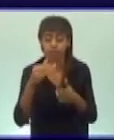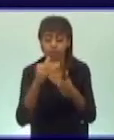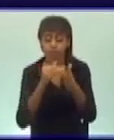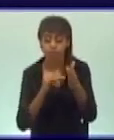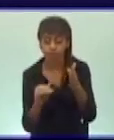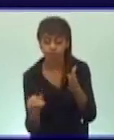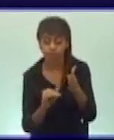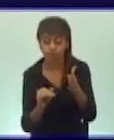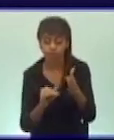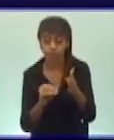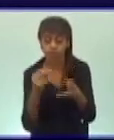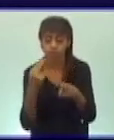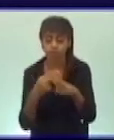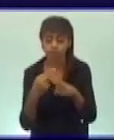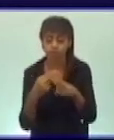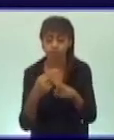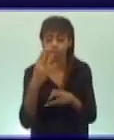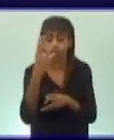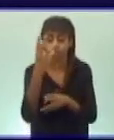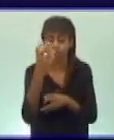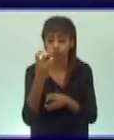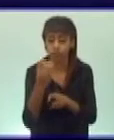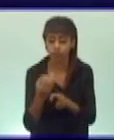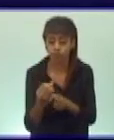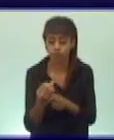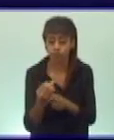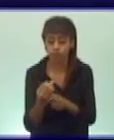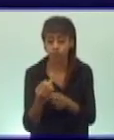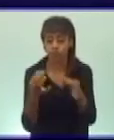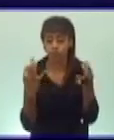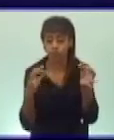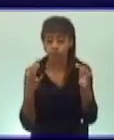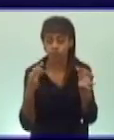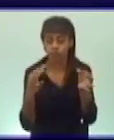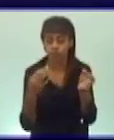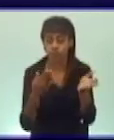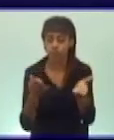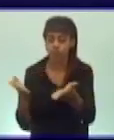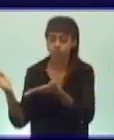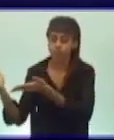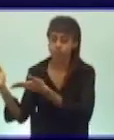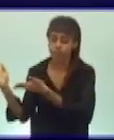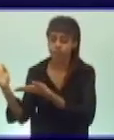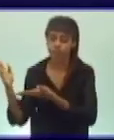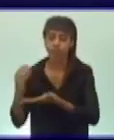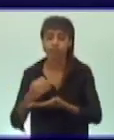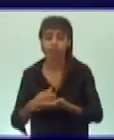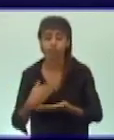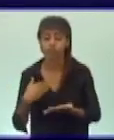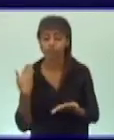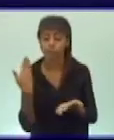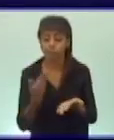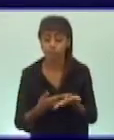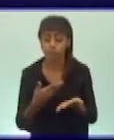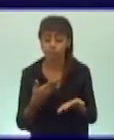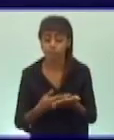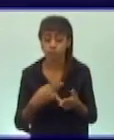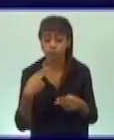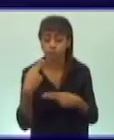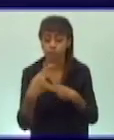la pantalla aparecen las páginas donde pueden encontrar estos contenidos. Y yo les propongo que lo